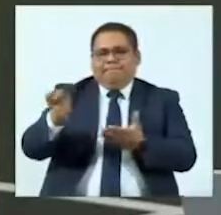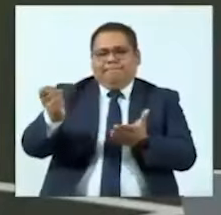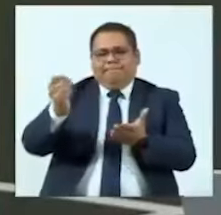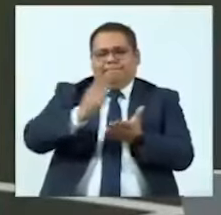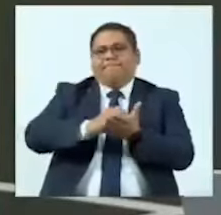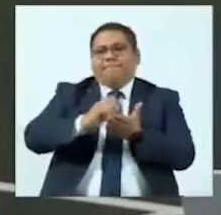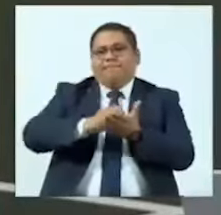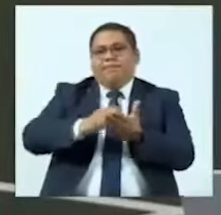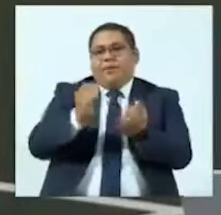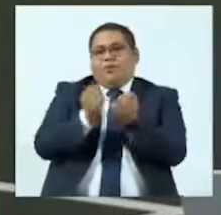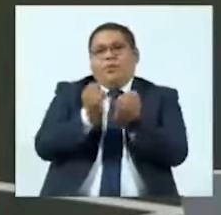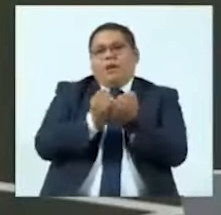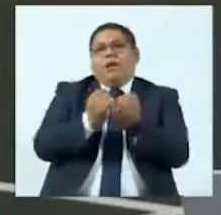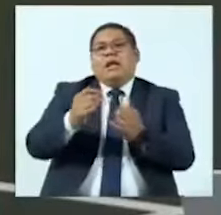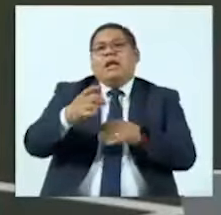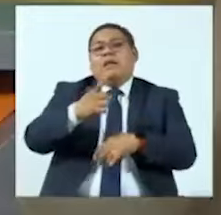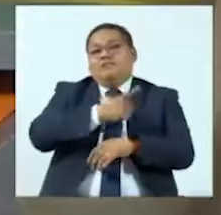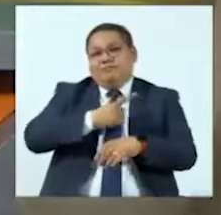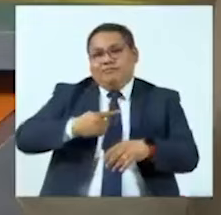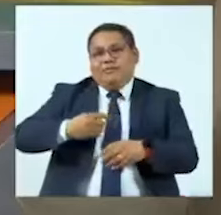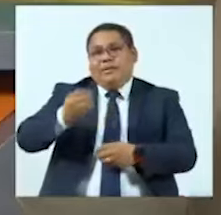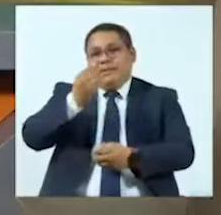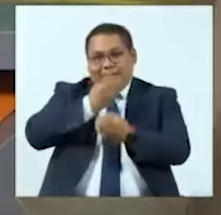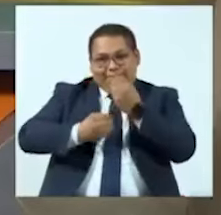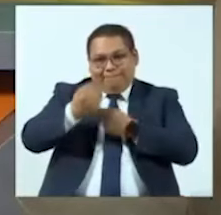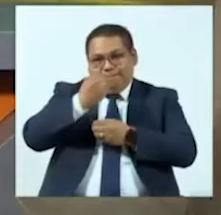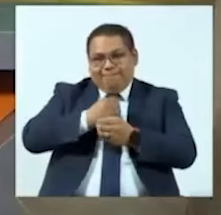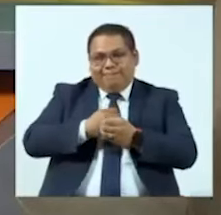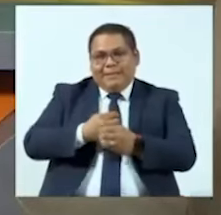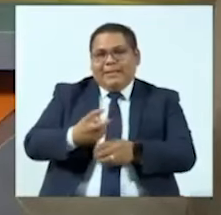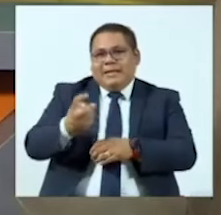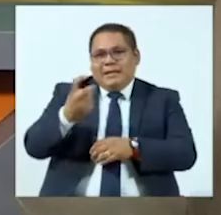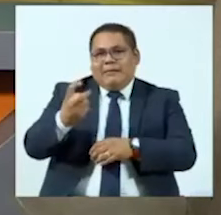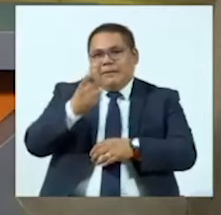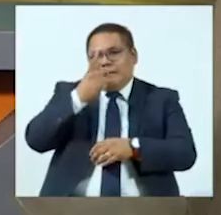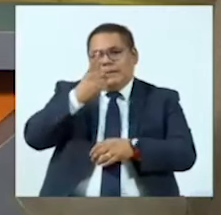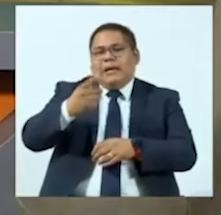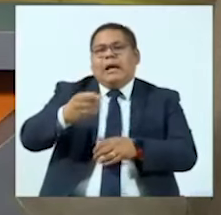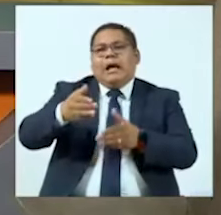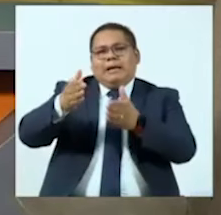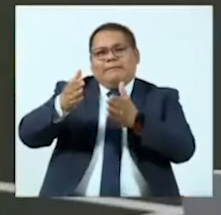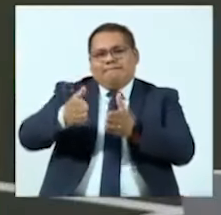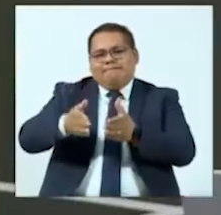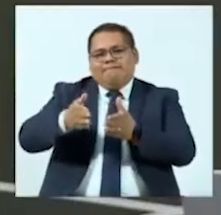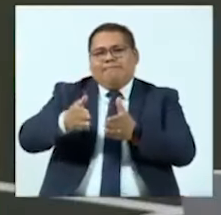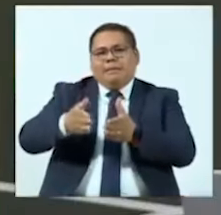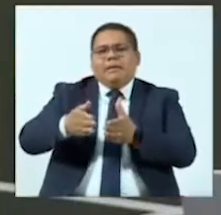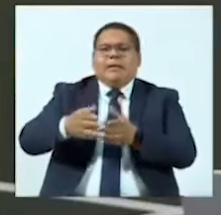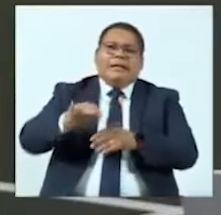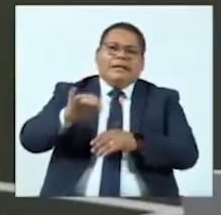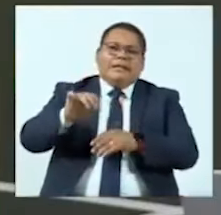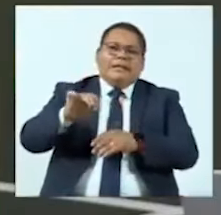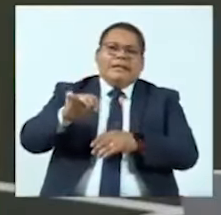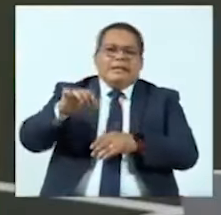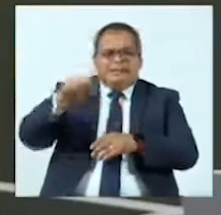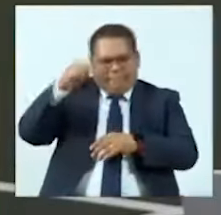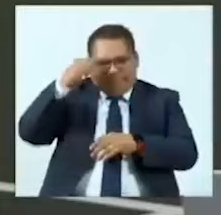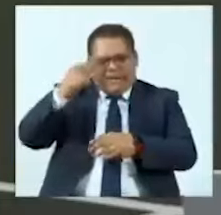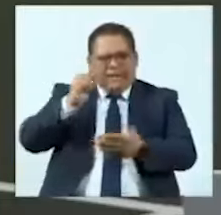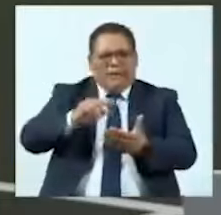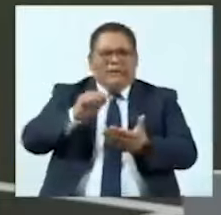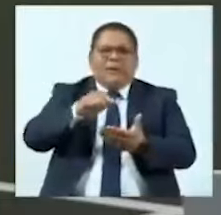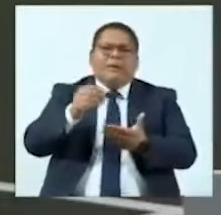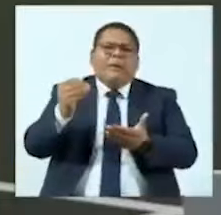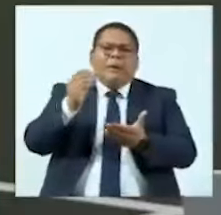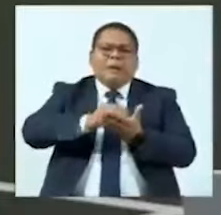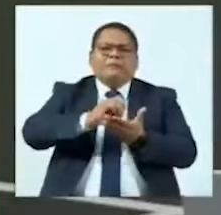deudores alimentarios Ah ya entonces por eso piden cierta vigencia en algunos lugares pero más que nada Es para ver el tema de las anotaciones que pueda tener